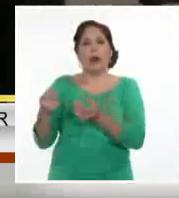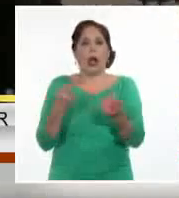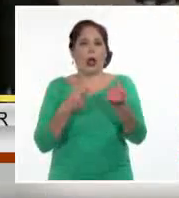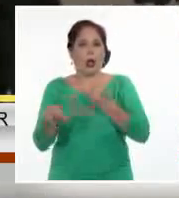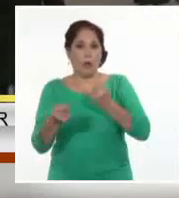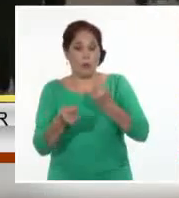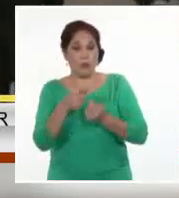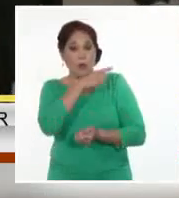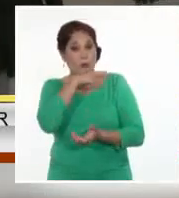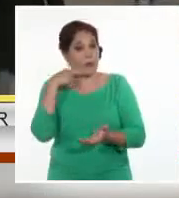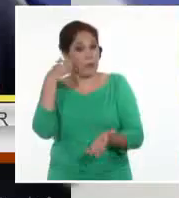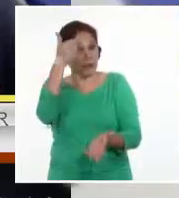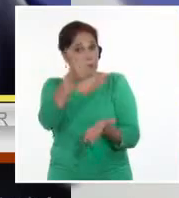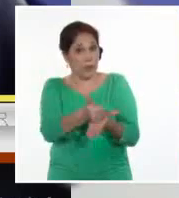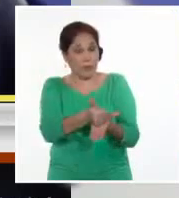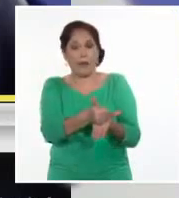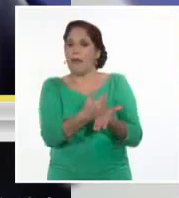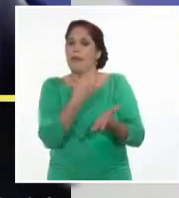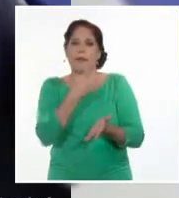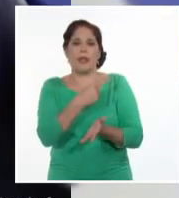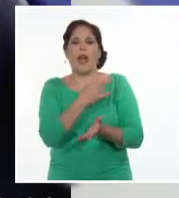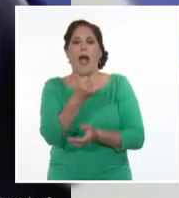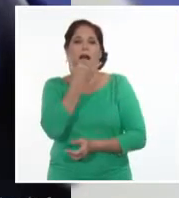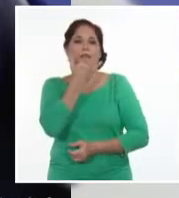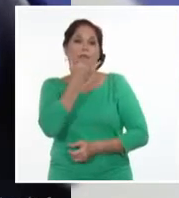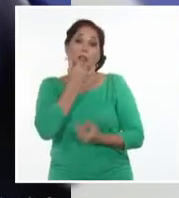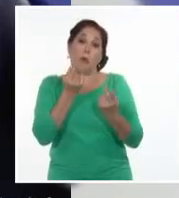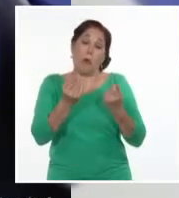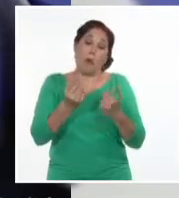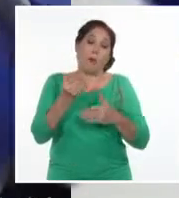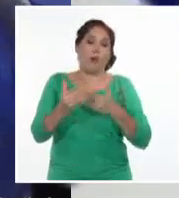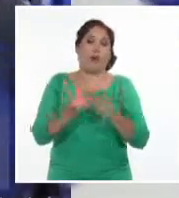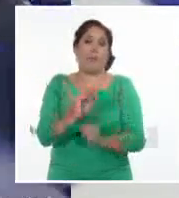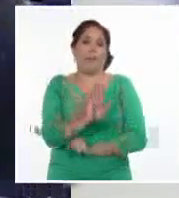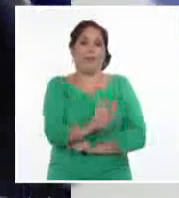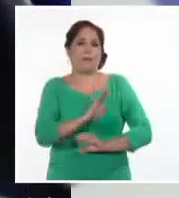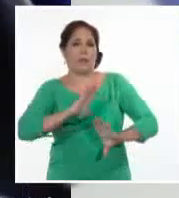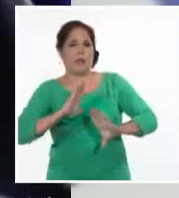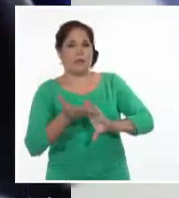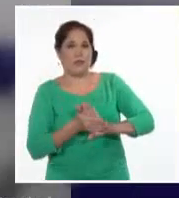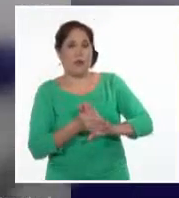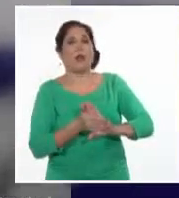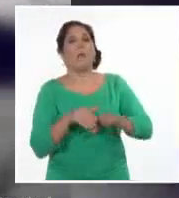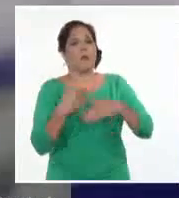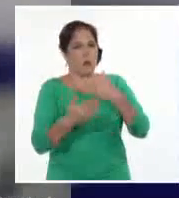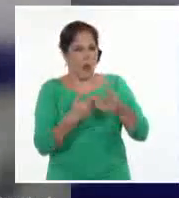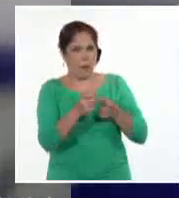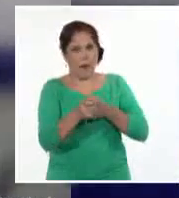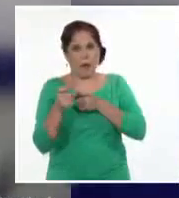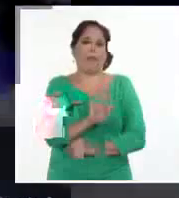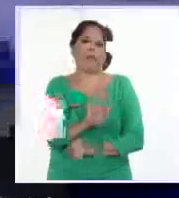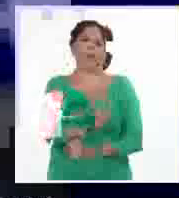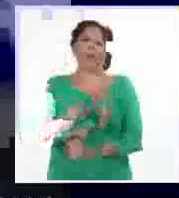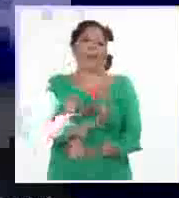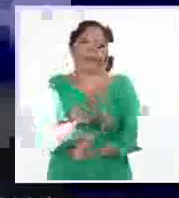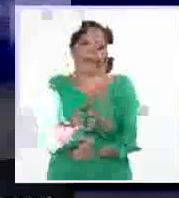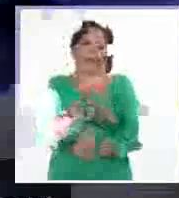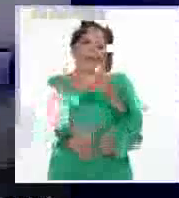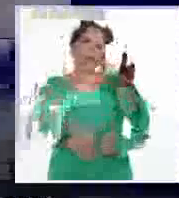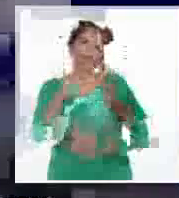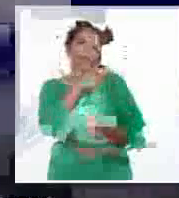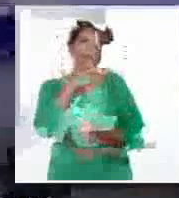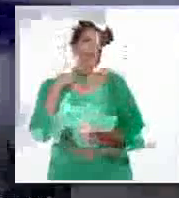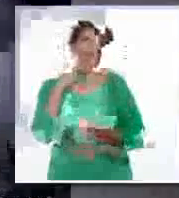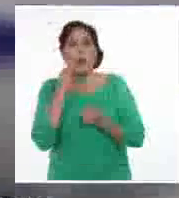se sobrepuso a los intentos de perjudicar su economía a través de sanciones y guerra financiera, registrando un crecimiento que sorprendió a los